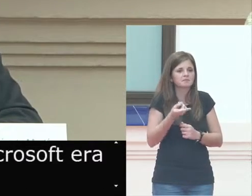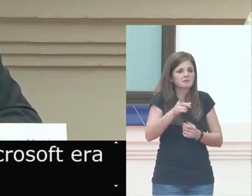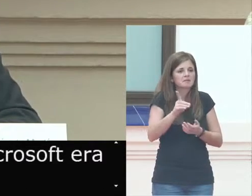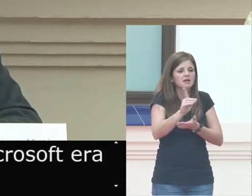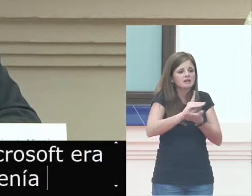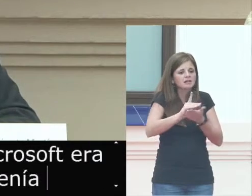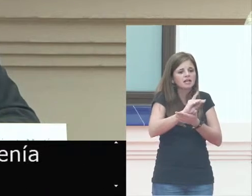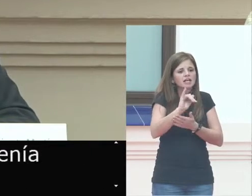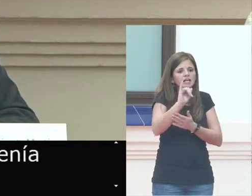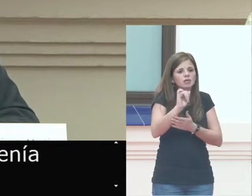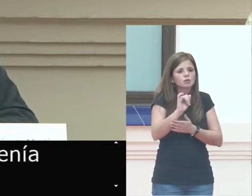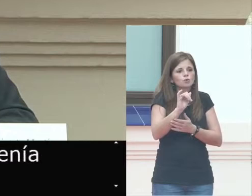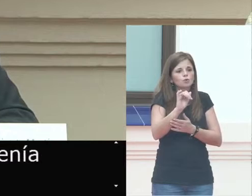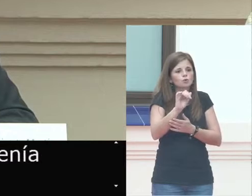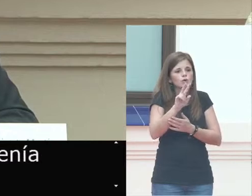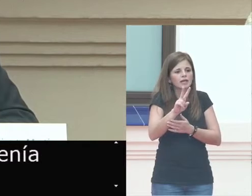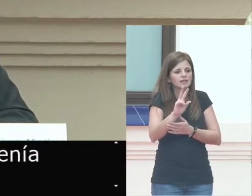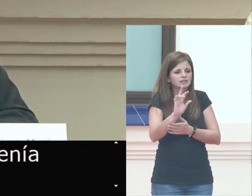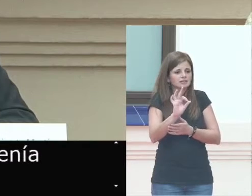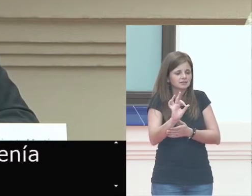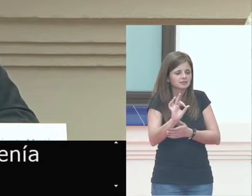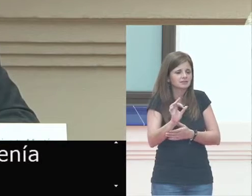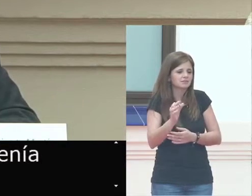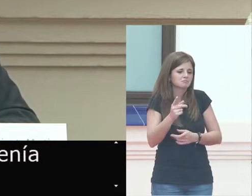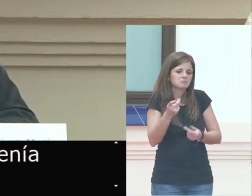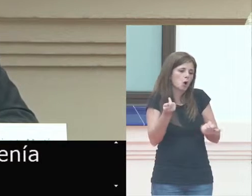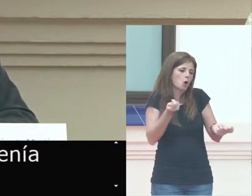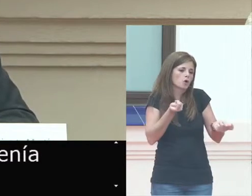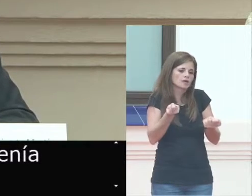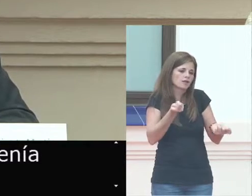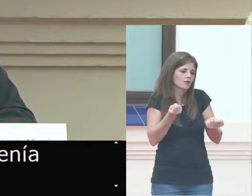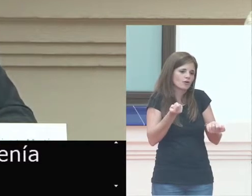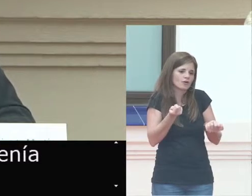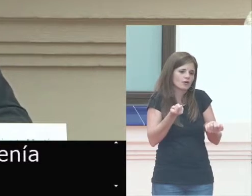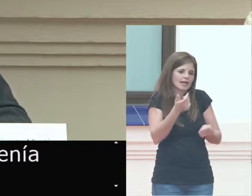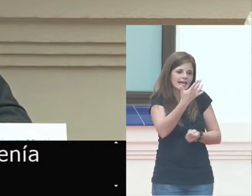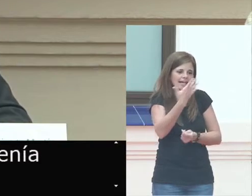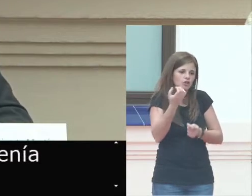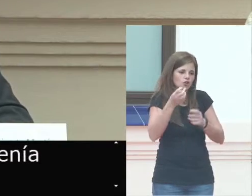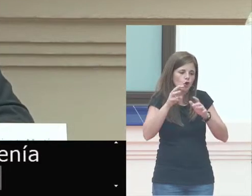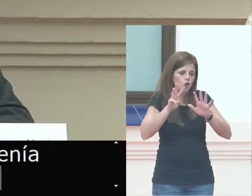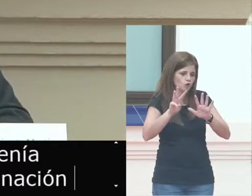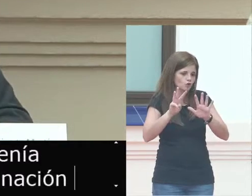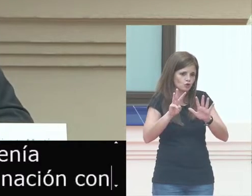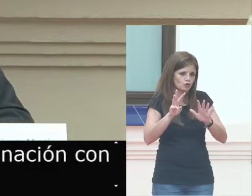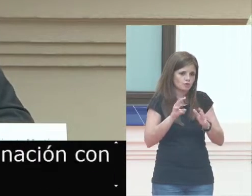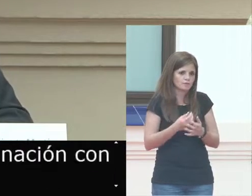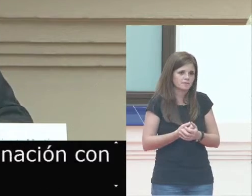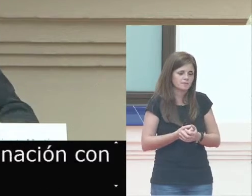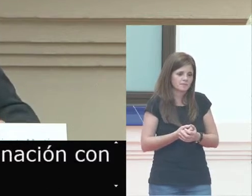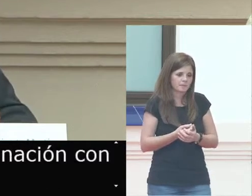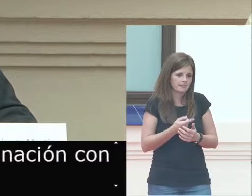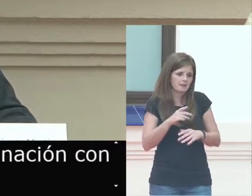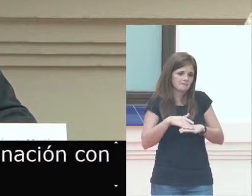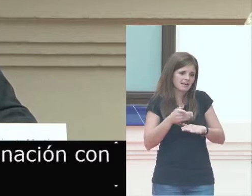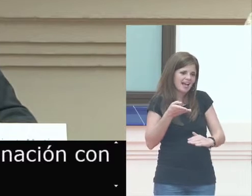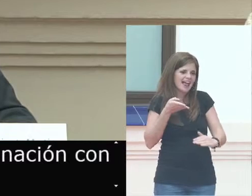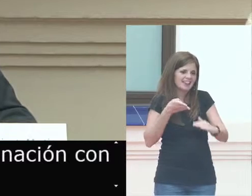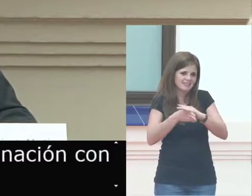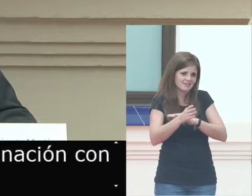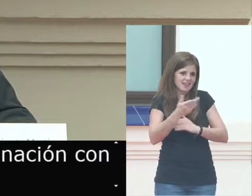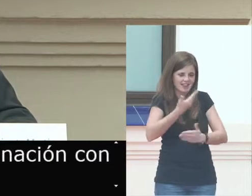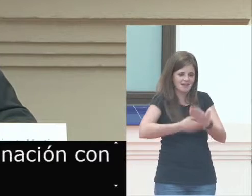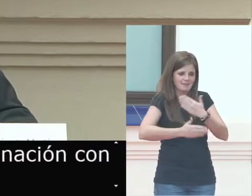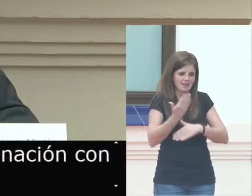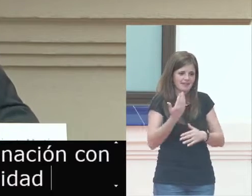USA Access Board por el tema de la coordinación con la sección 508 de su ley de accesibilidad para las personas con